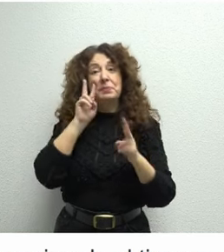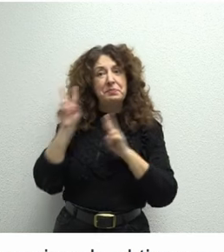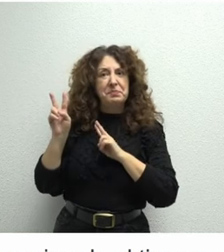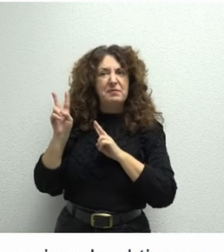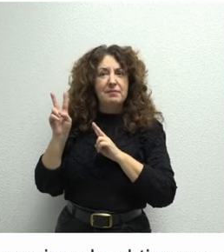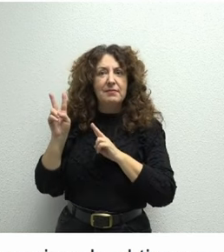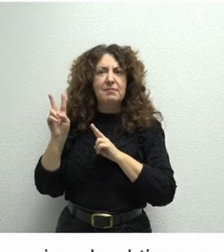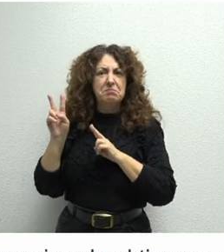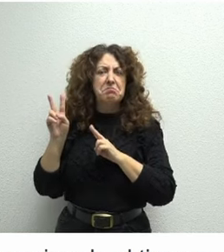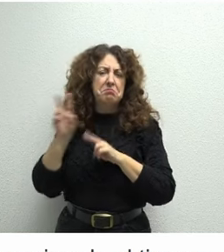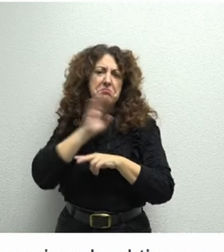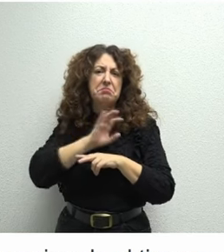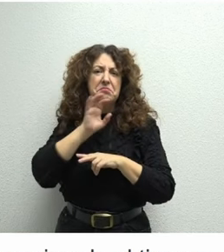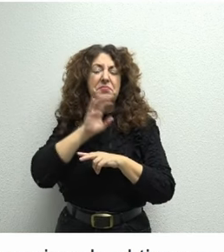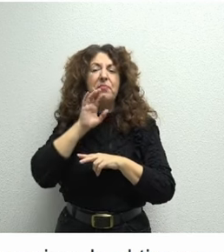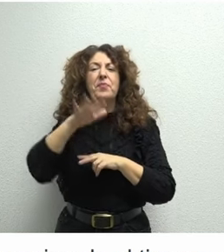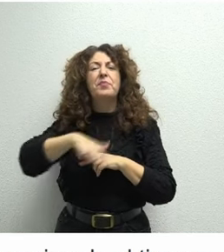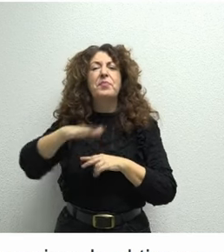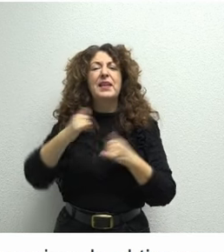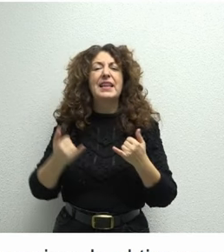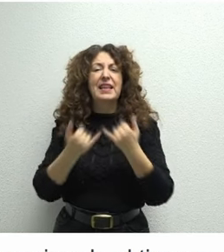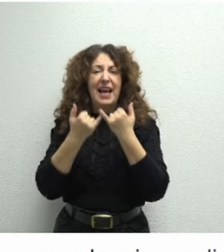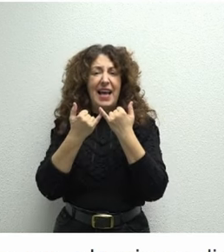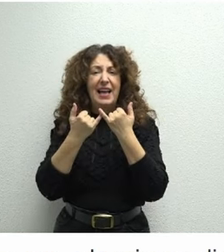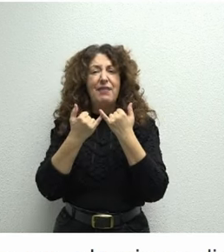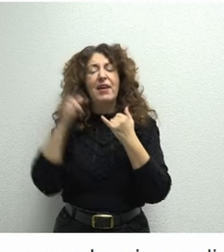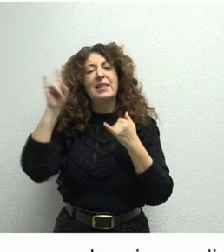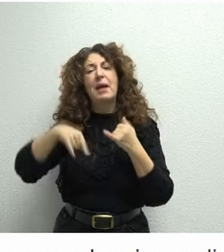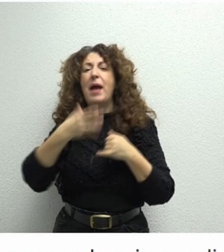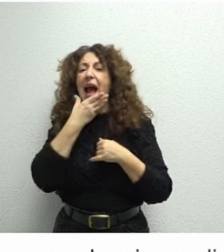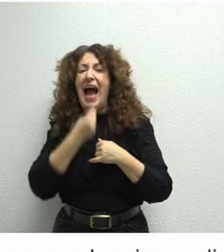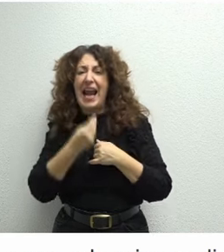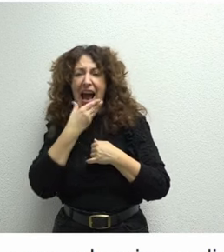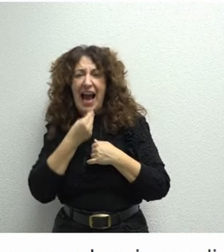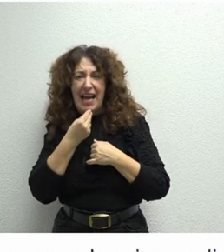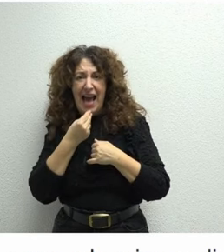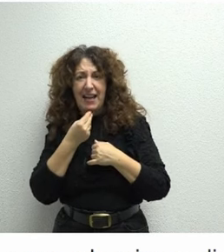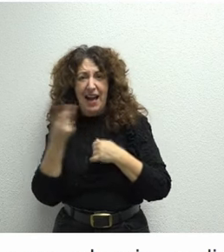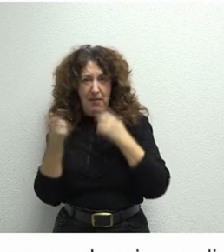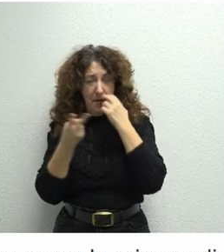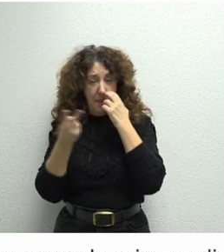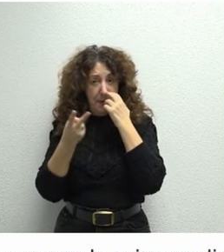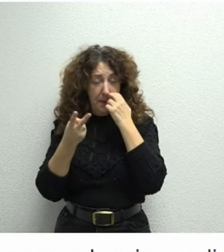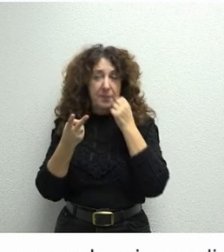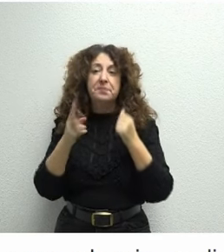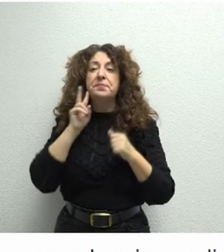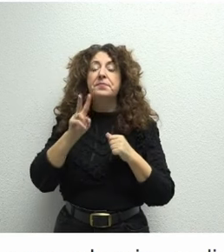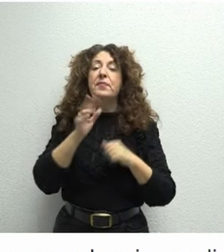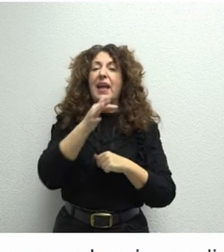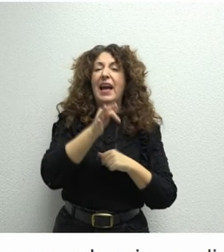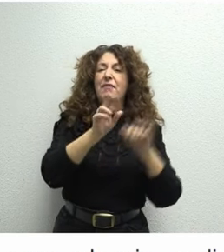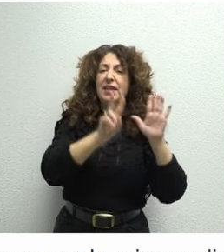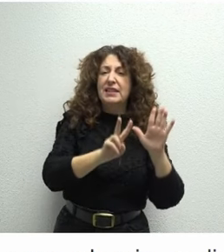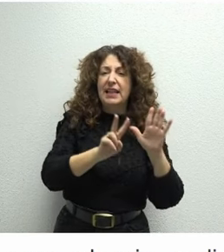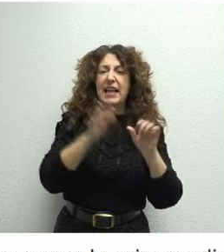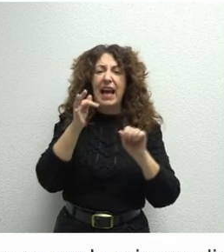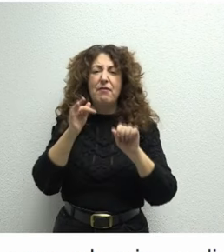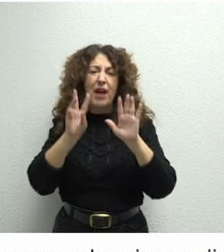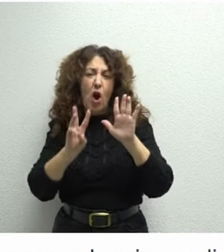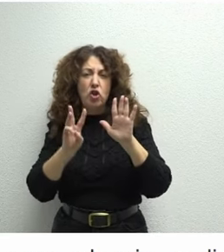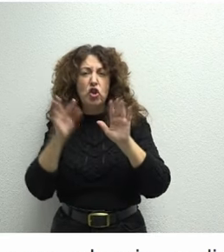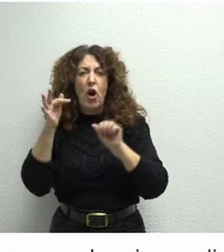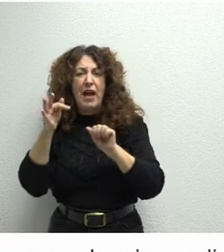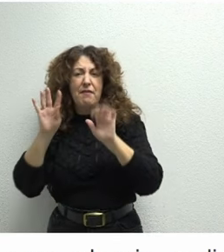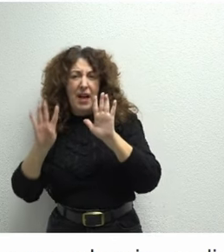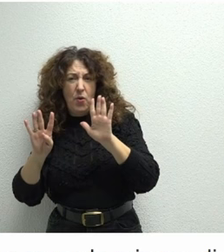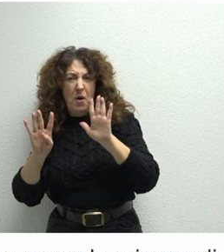atención esto es de la isla de tenerife y de Gran canaria no voy a entrar en los datos en sí aunque están los F7 f8 f9